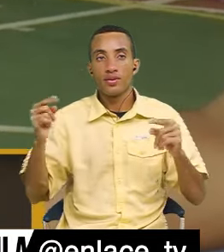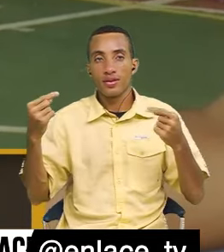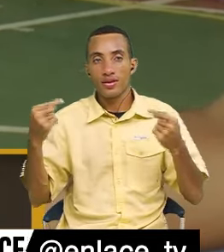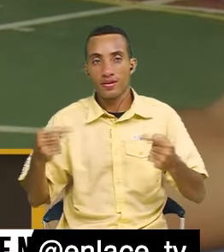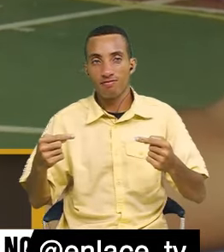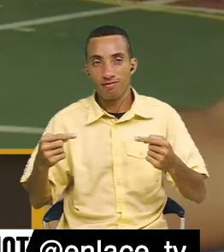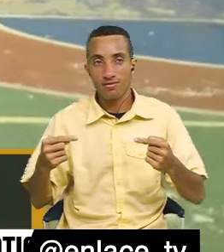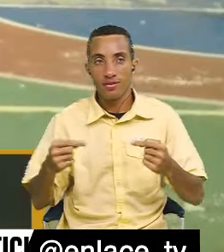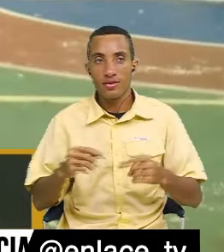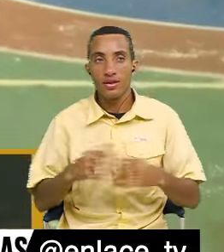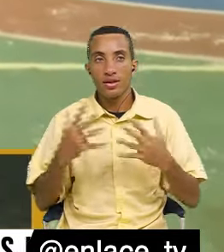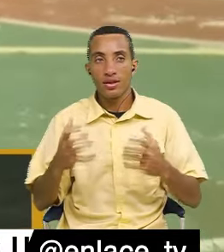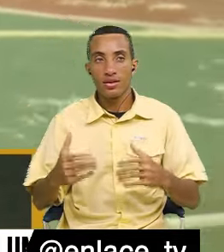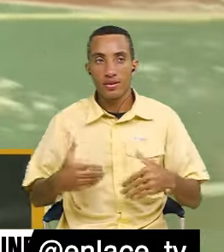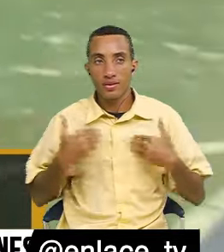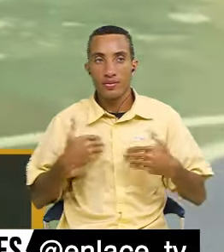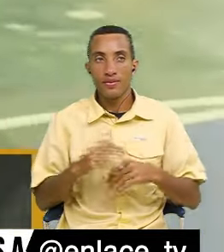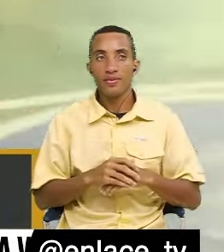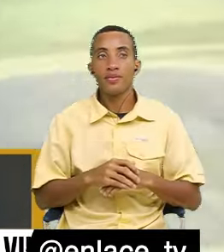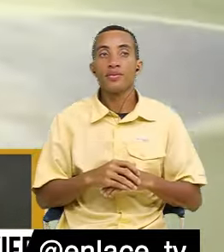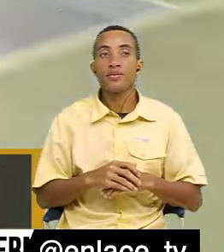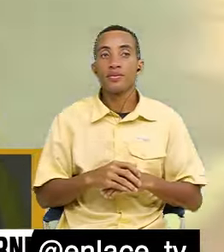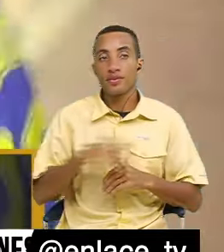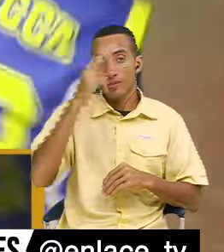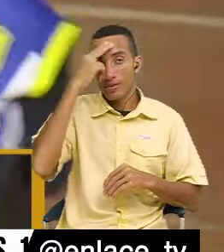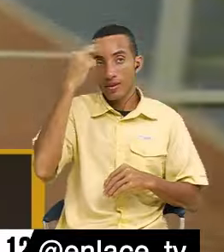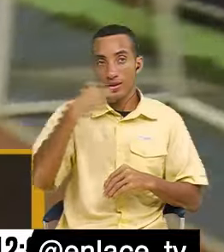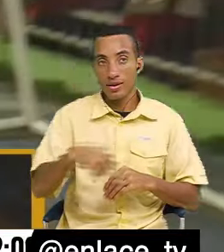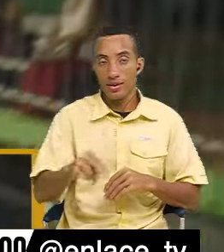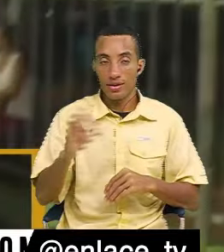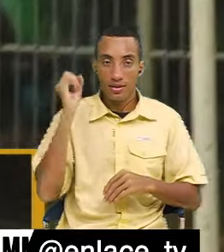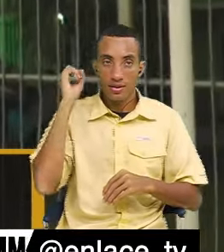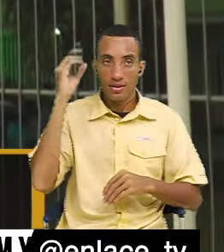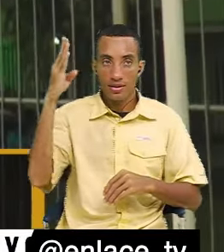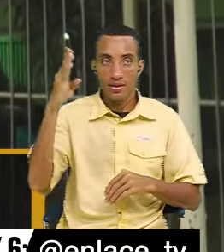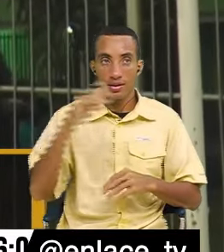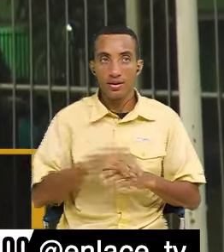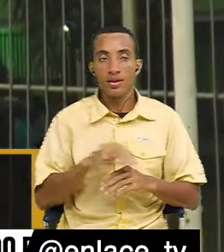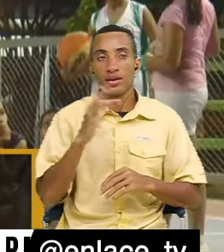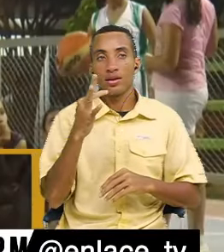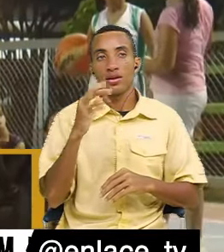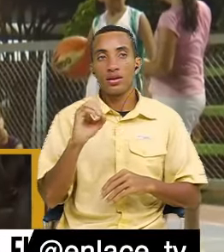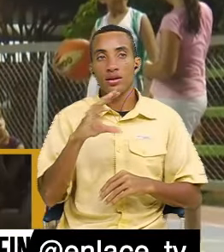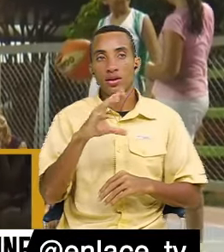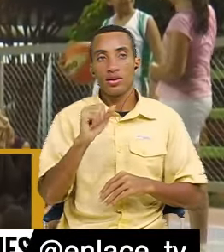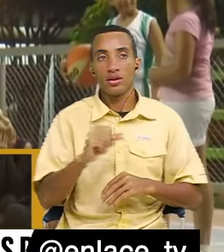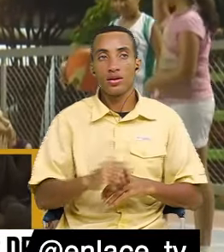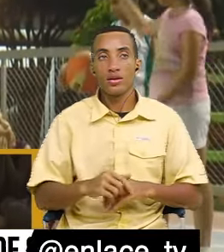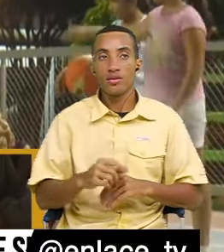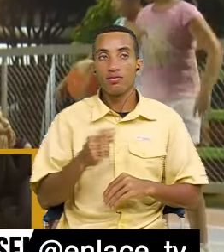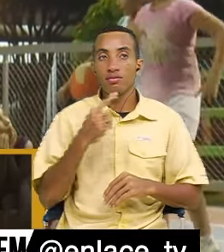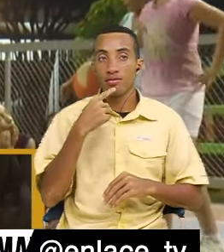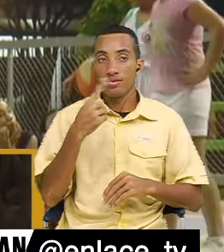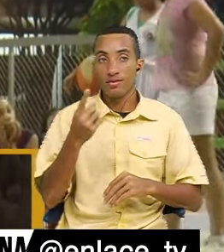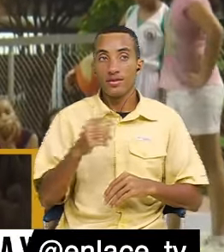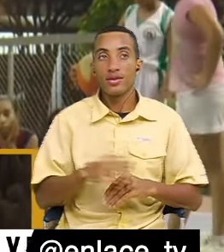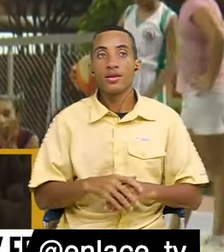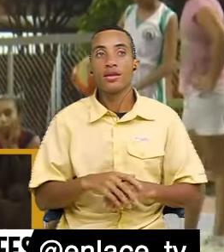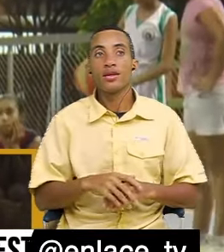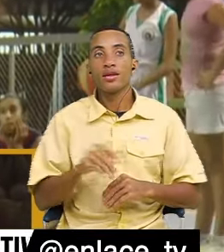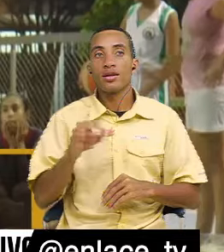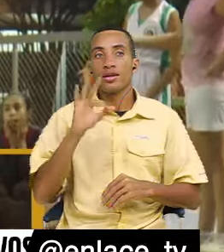y en las ganas. Emanuel es hijo del director del Club La Toca, José de Jesús Salcedo, quien manifiesta que su pequeño mostró sus habilidades desde